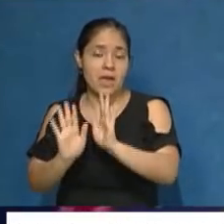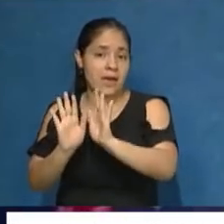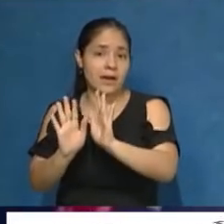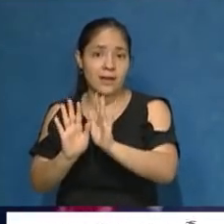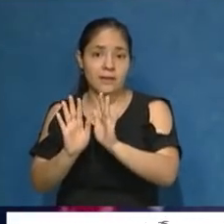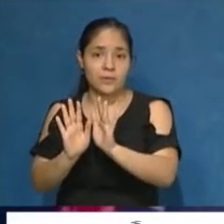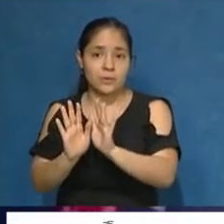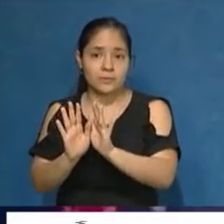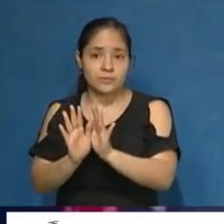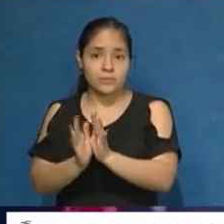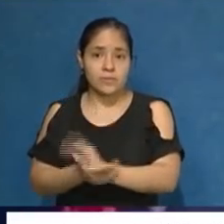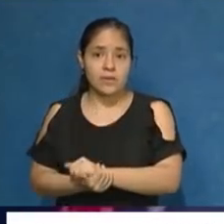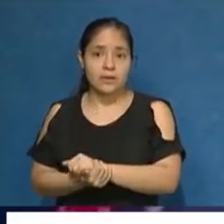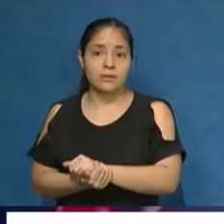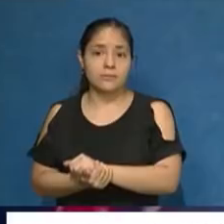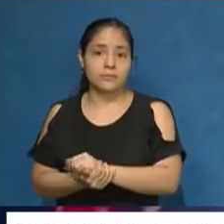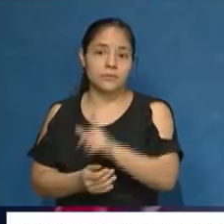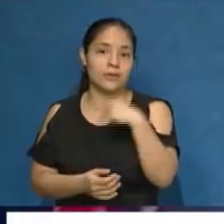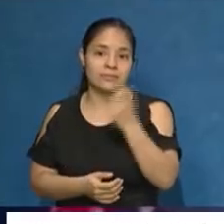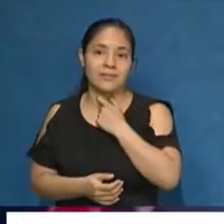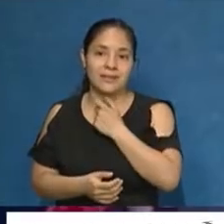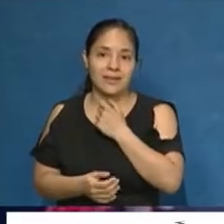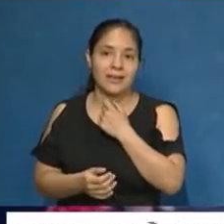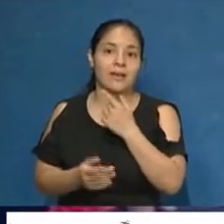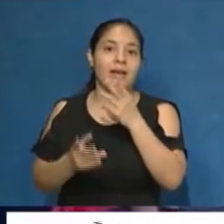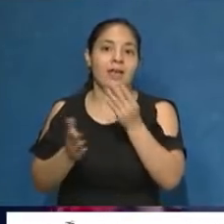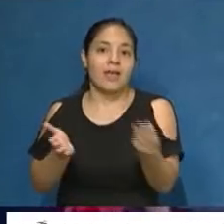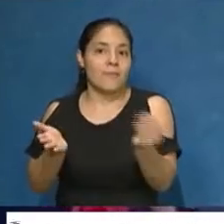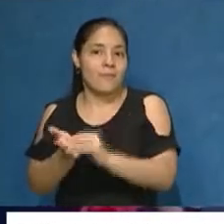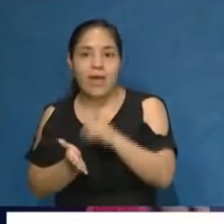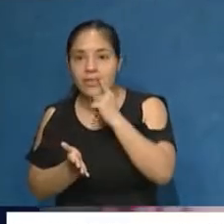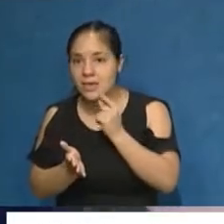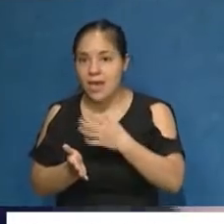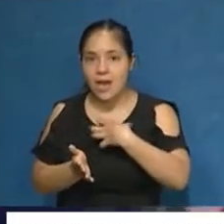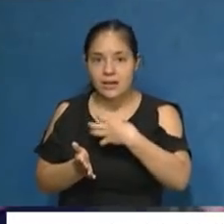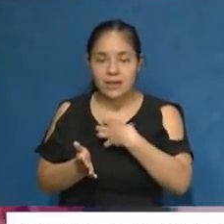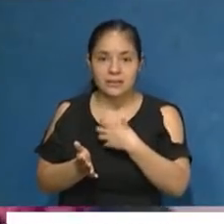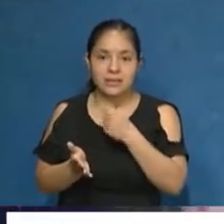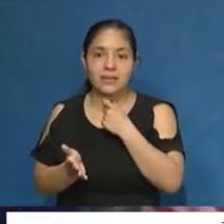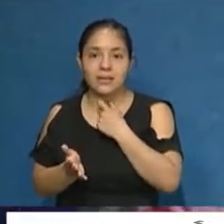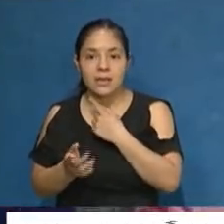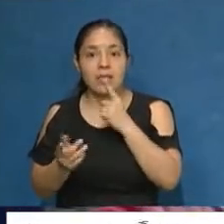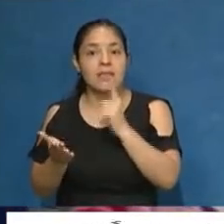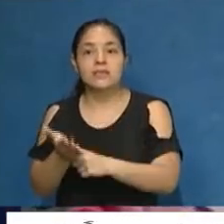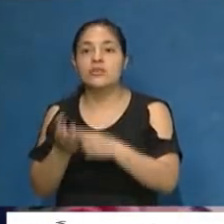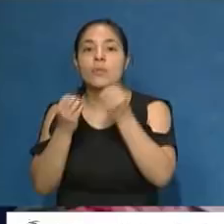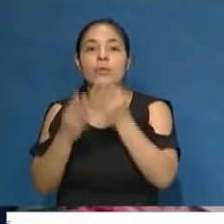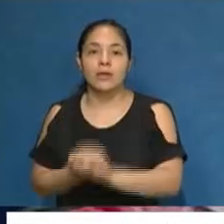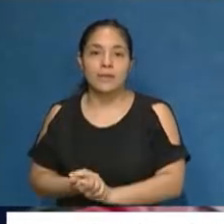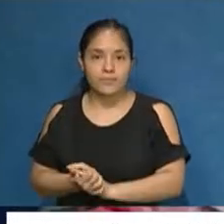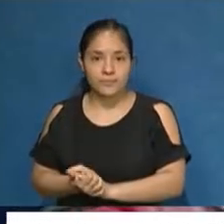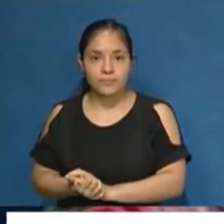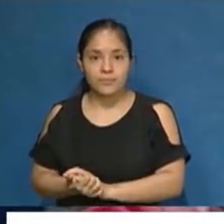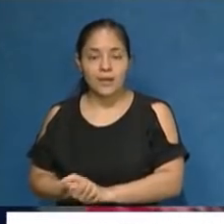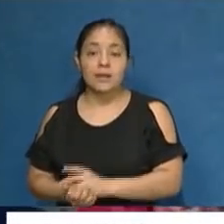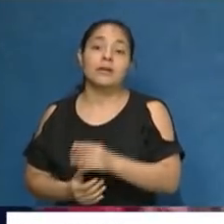ahora este deseo que teníamos de que hubiera más días de clase en las escuelas. ¿Por qué se toma esta decisión? Porque se ha escuchado que, bueno, que